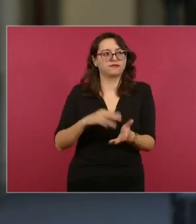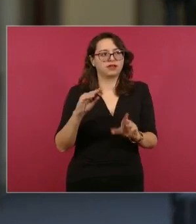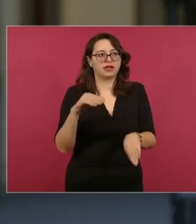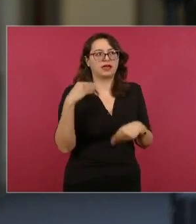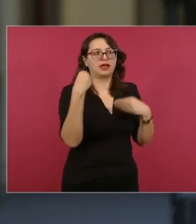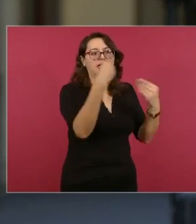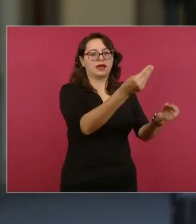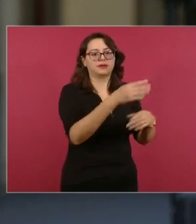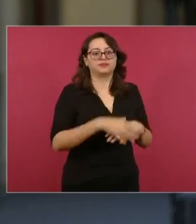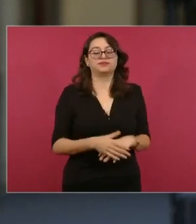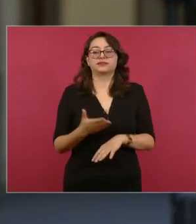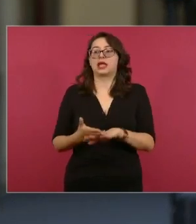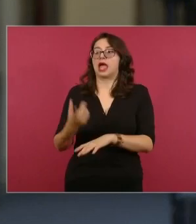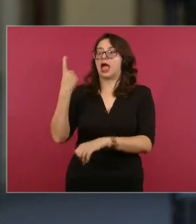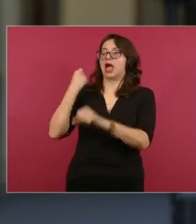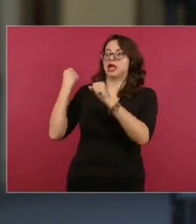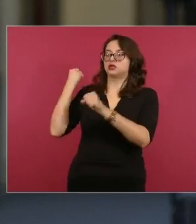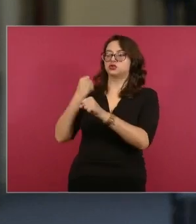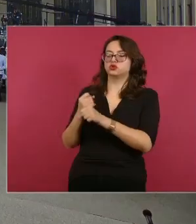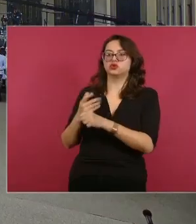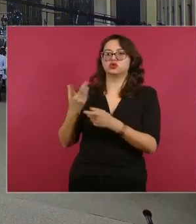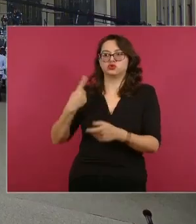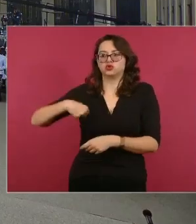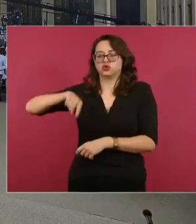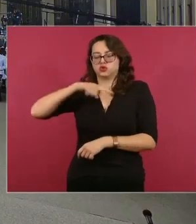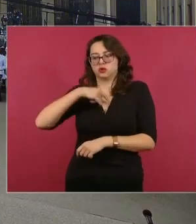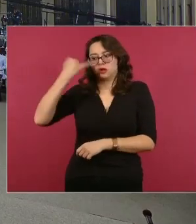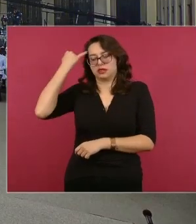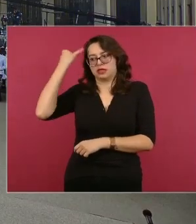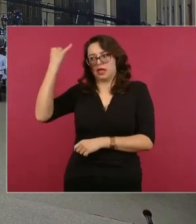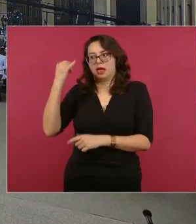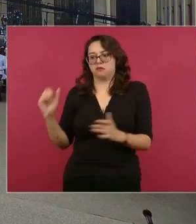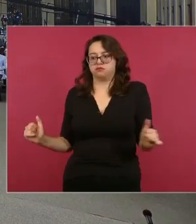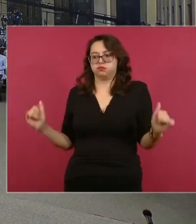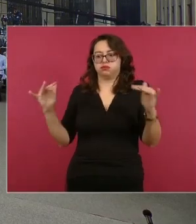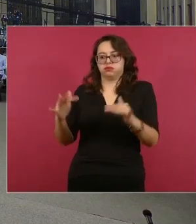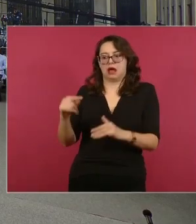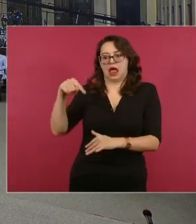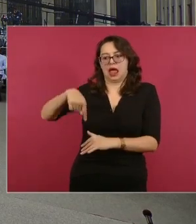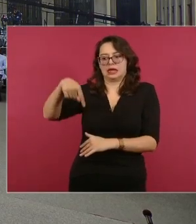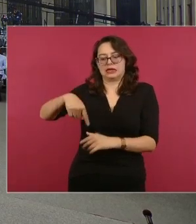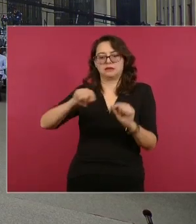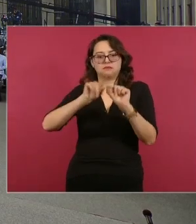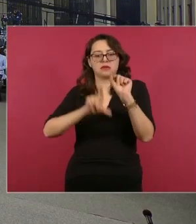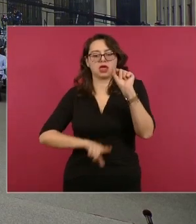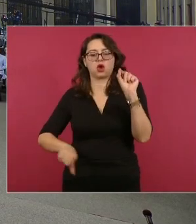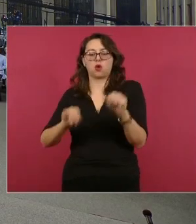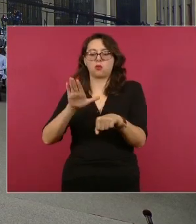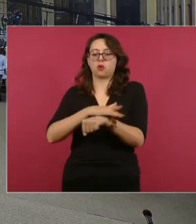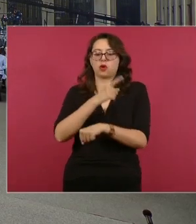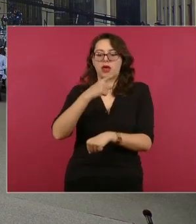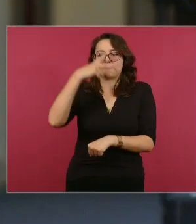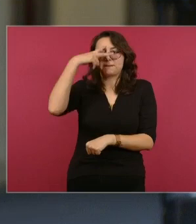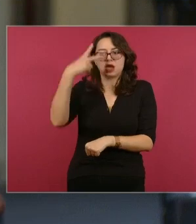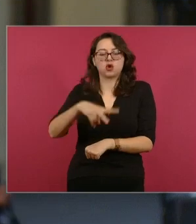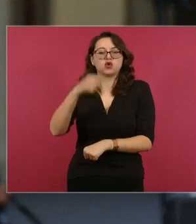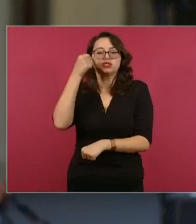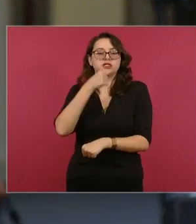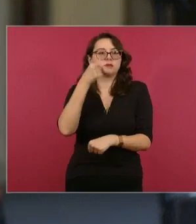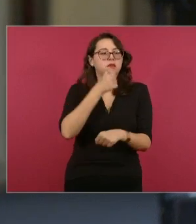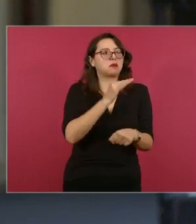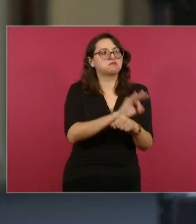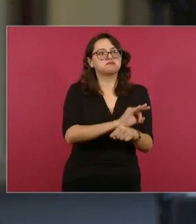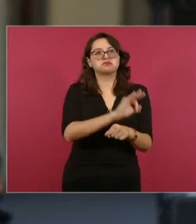su primer encuentro aquí en México, valorando la historia de la solidaridad del pueblo y gobierno mexicano. No solamente con